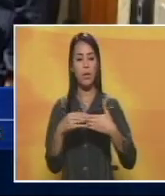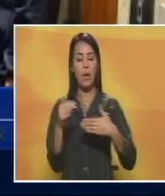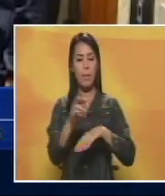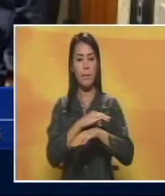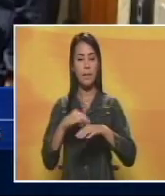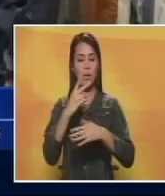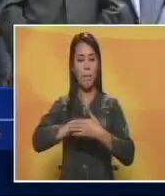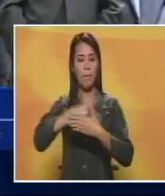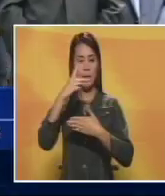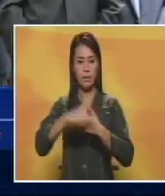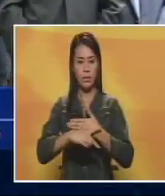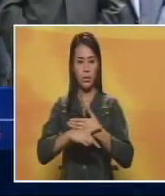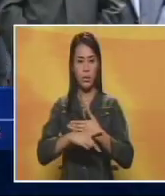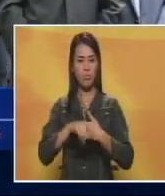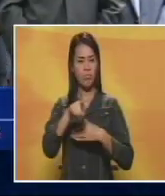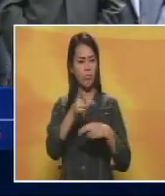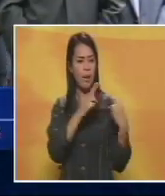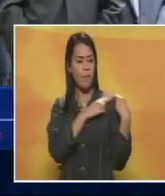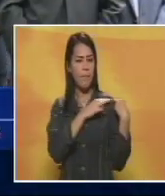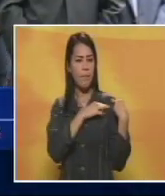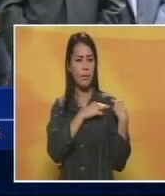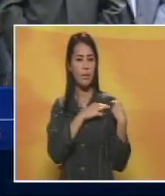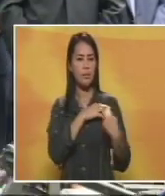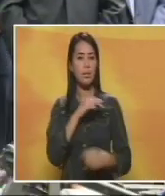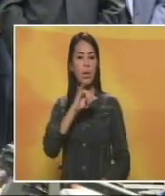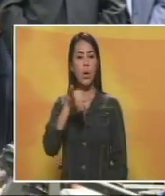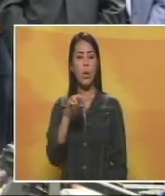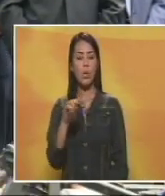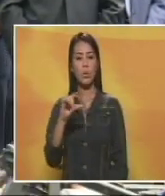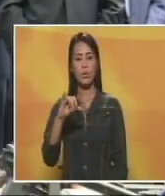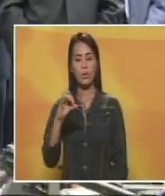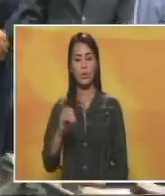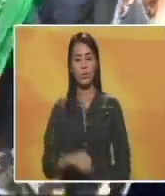Ministerio de Planificación que estaba a cargo de Julio Vido.